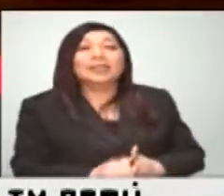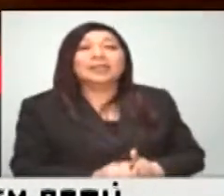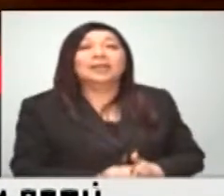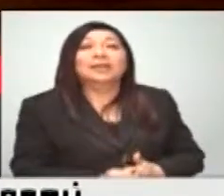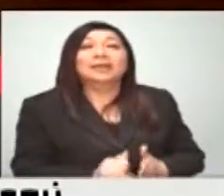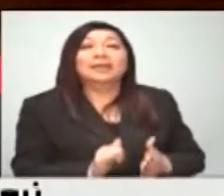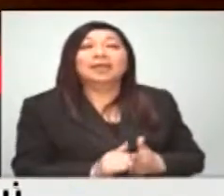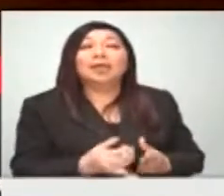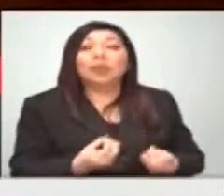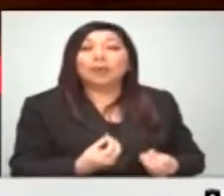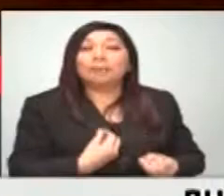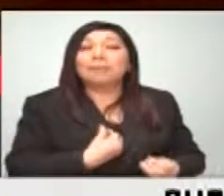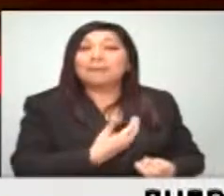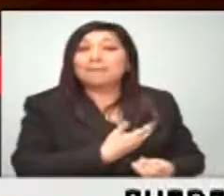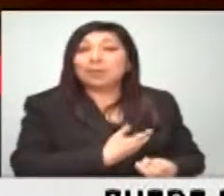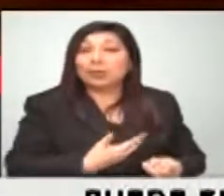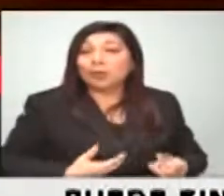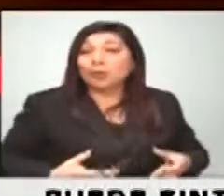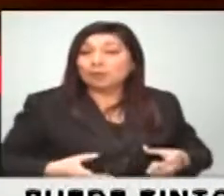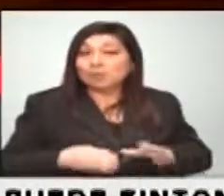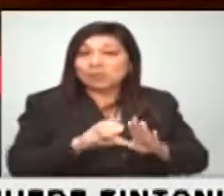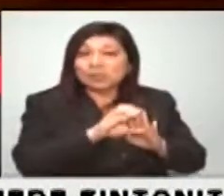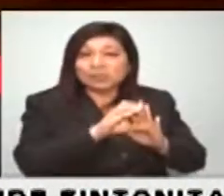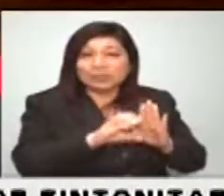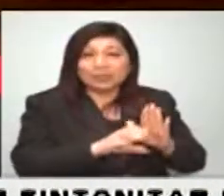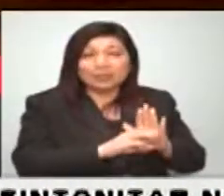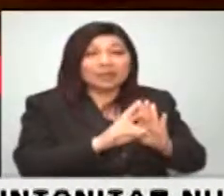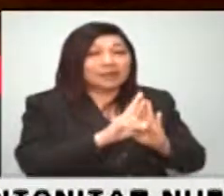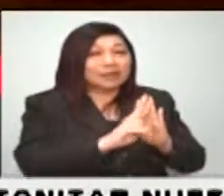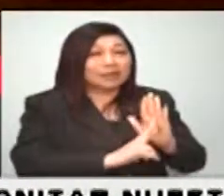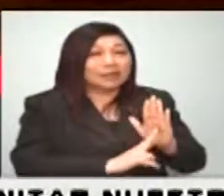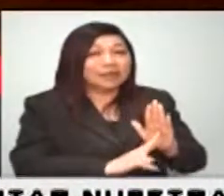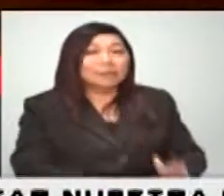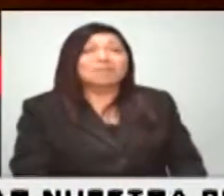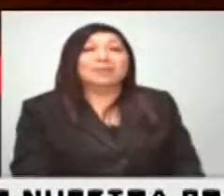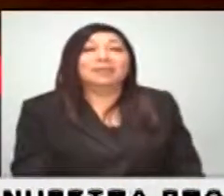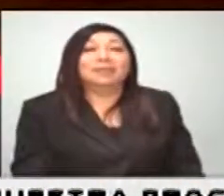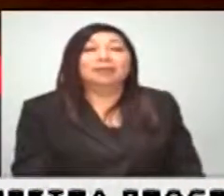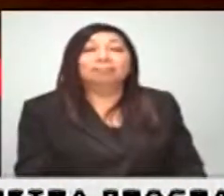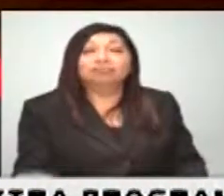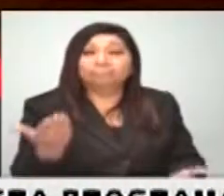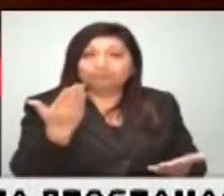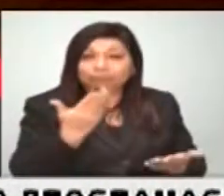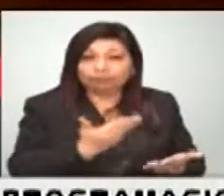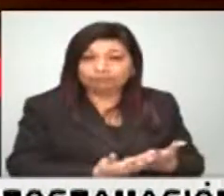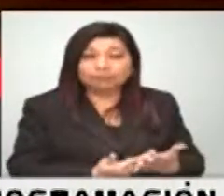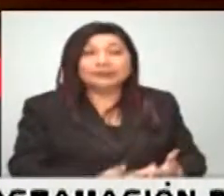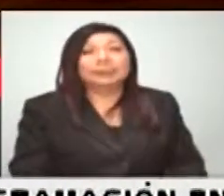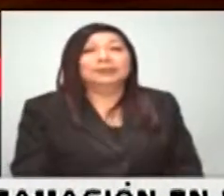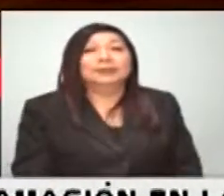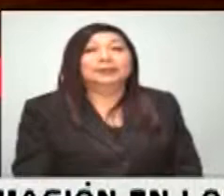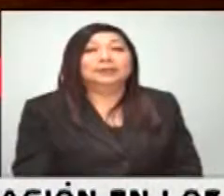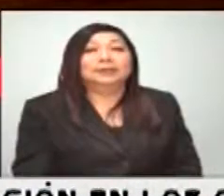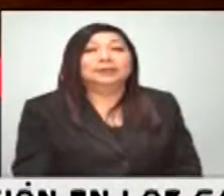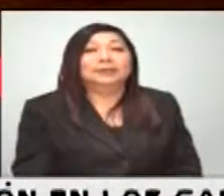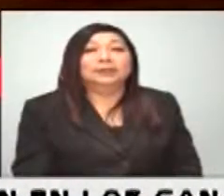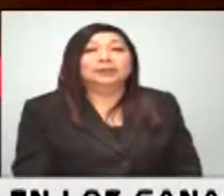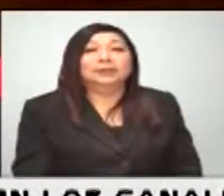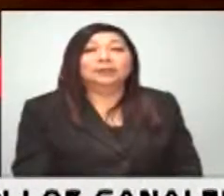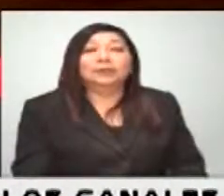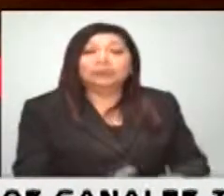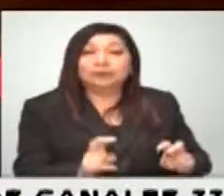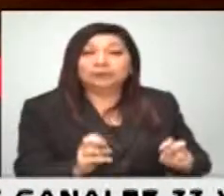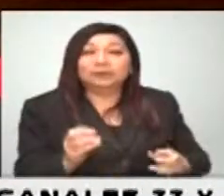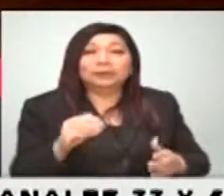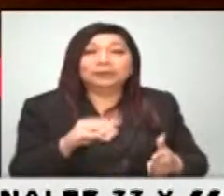es que en mi calidad de presidenta de la Comisión de Constitución y Reglamento hemos alcanzado a la mesa un